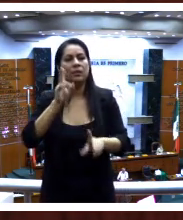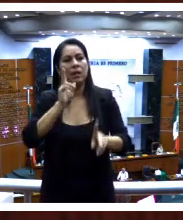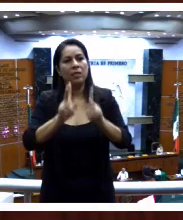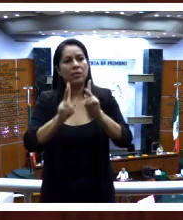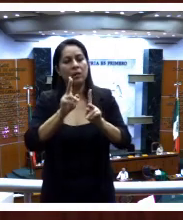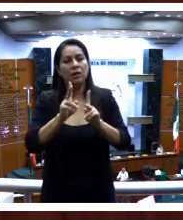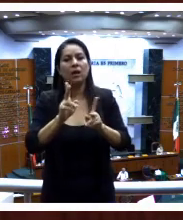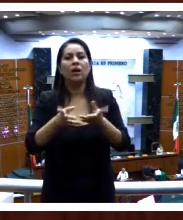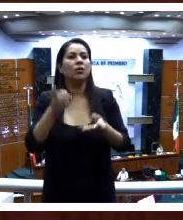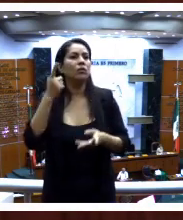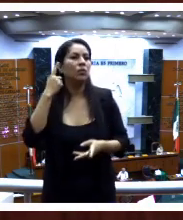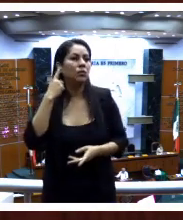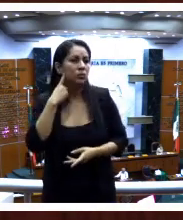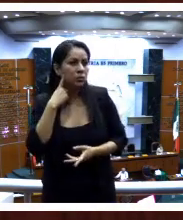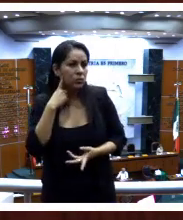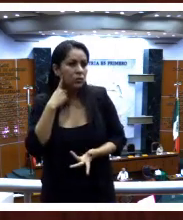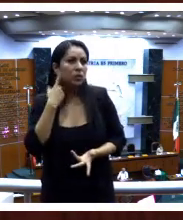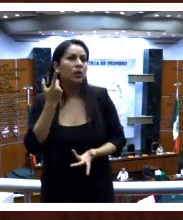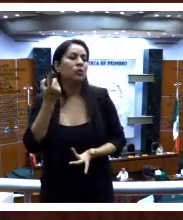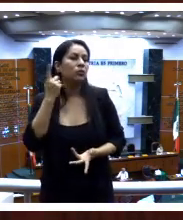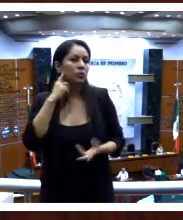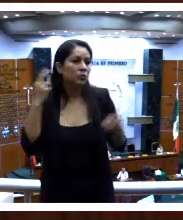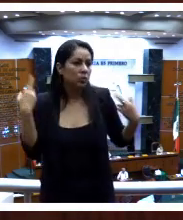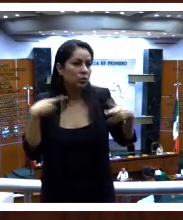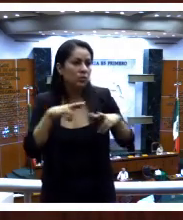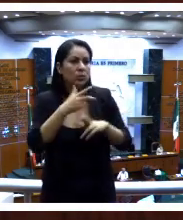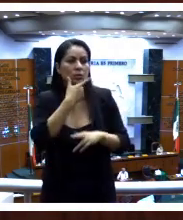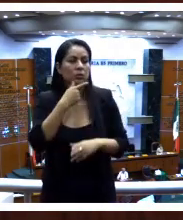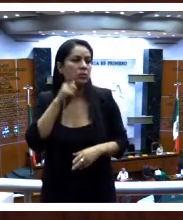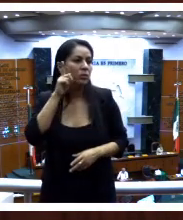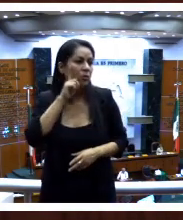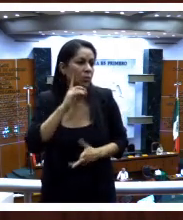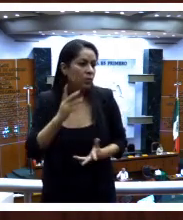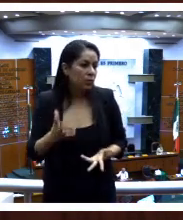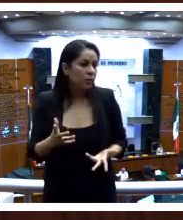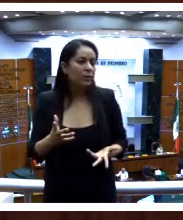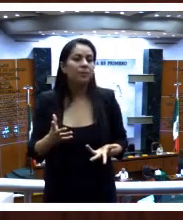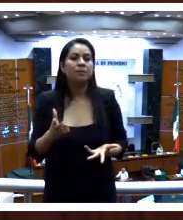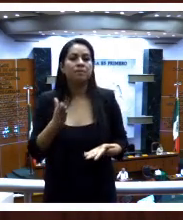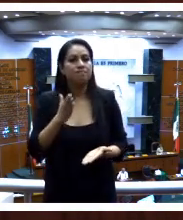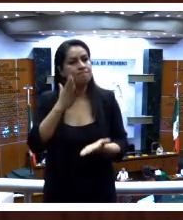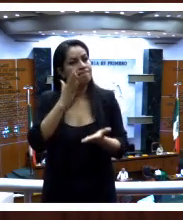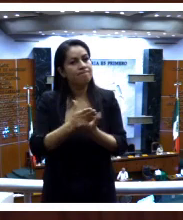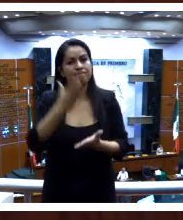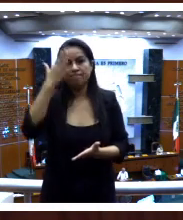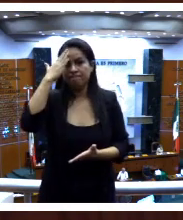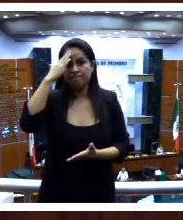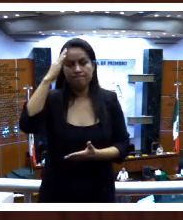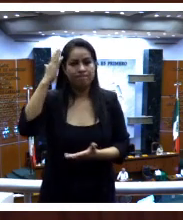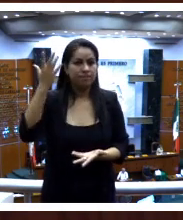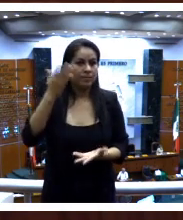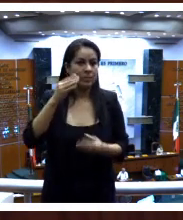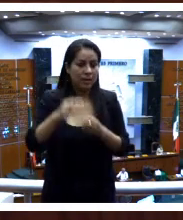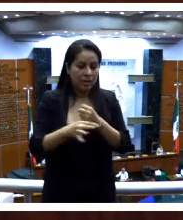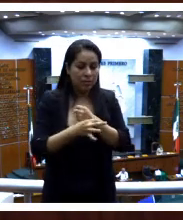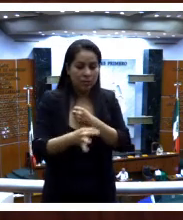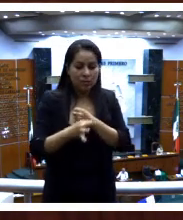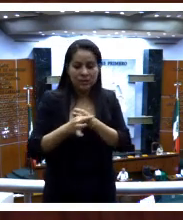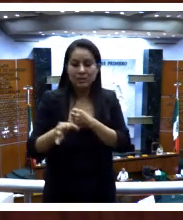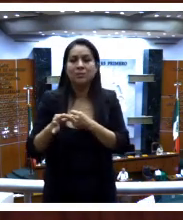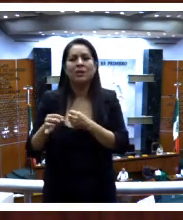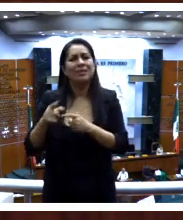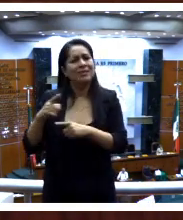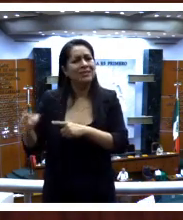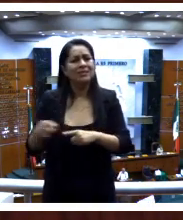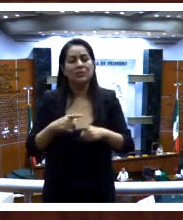platicando con ellos, escuchándolos, escuchando a los maestros, a las maestras. He estado en la cabecera municipal, en varios